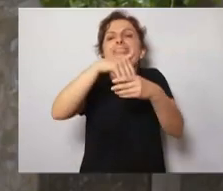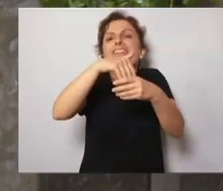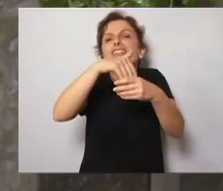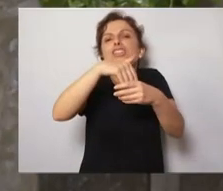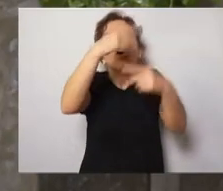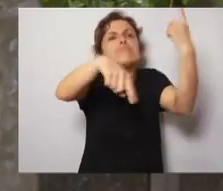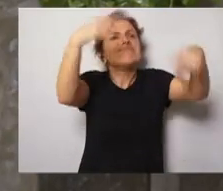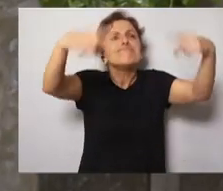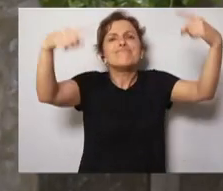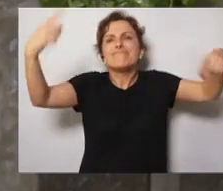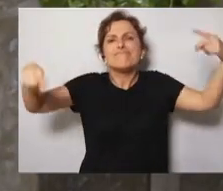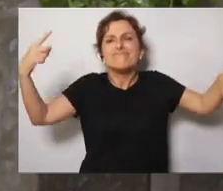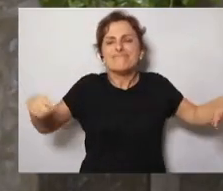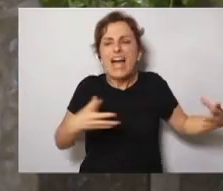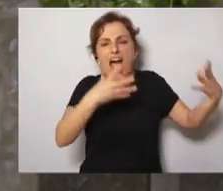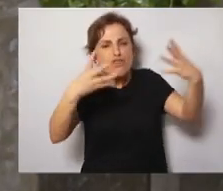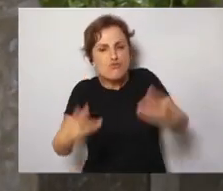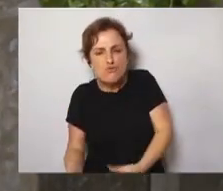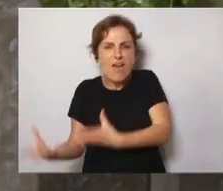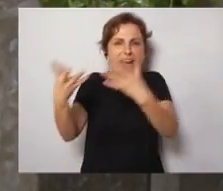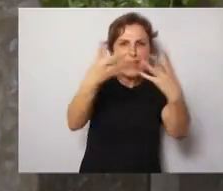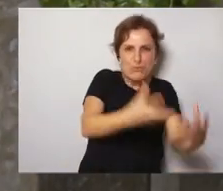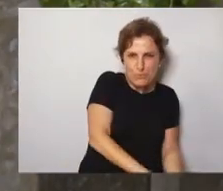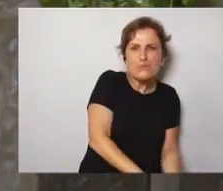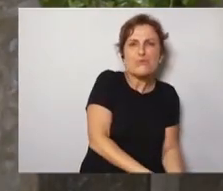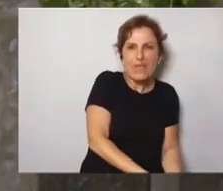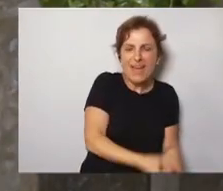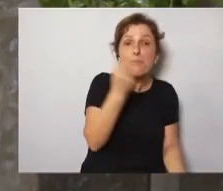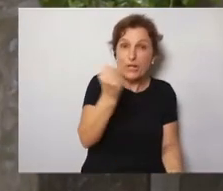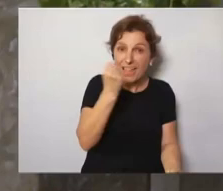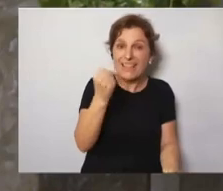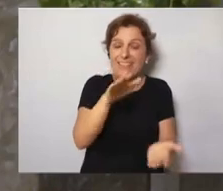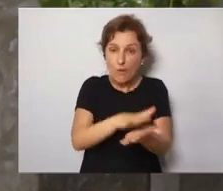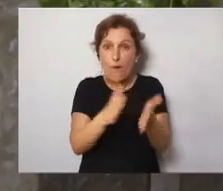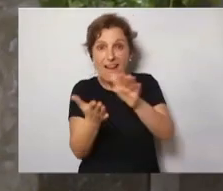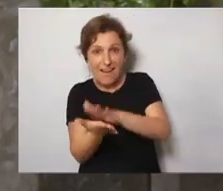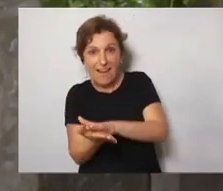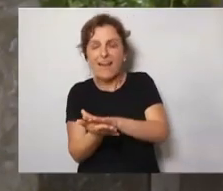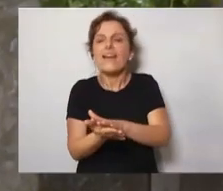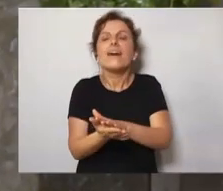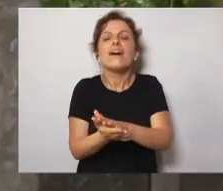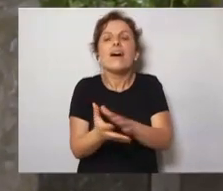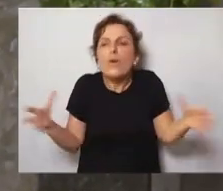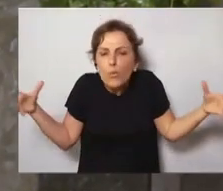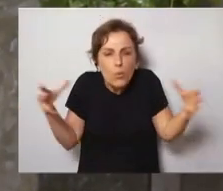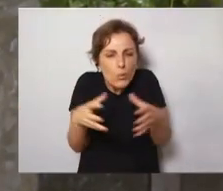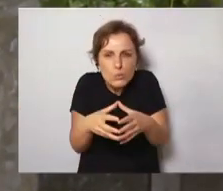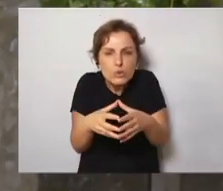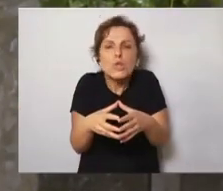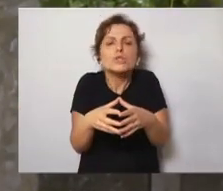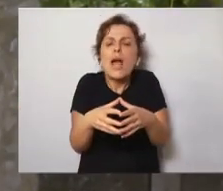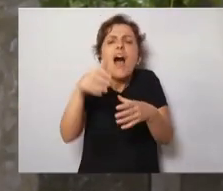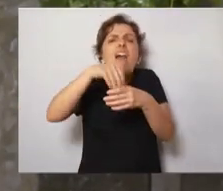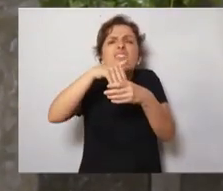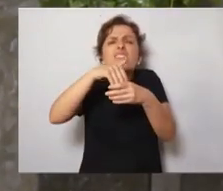miembros que se ayudan como dicen una mano lava la otra y las dos lavan la cara porque somos un cuerpo formado por